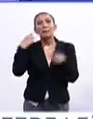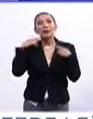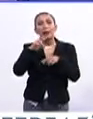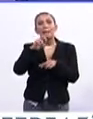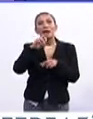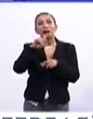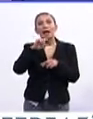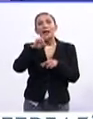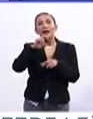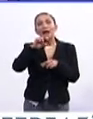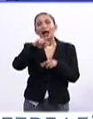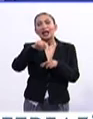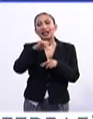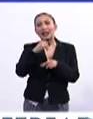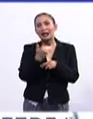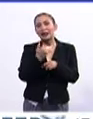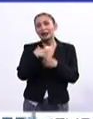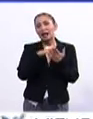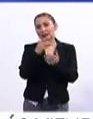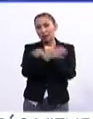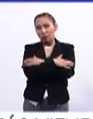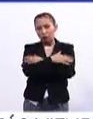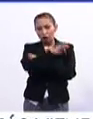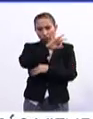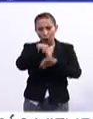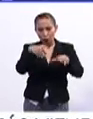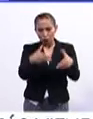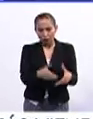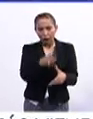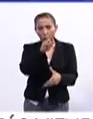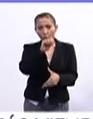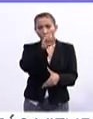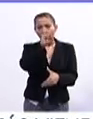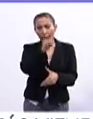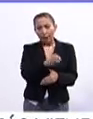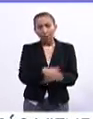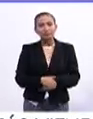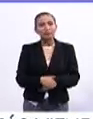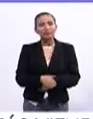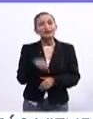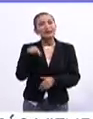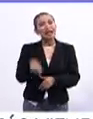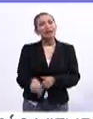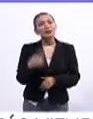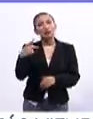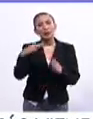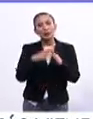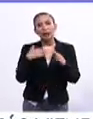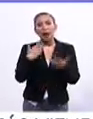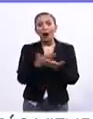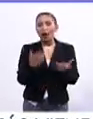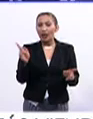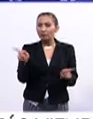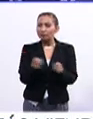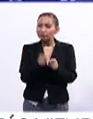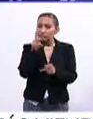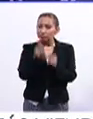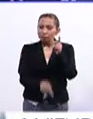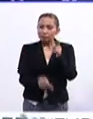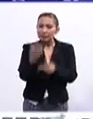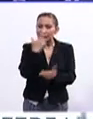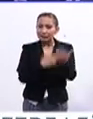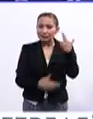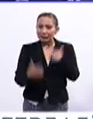maestra Verónica Vianey. Muchísimas gracias por acompañarnos. Un fuerte abrazo a toda la comunidad de la UAM y, por supuesto, esta es su casa. Vamos a hacer una brevísima